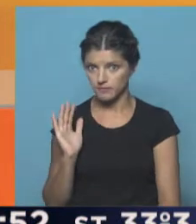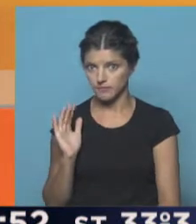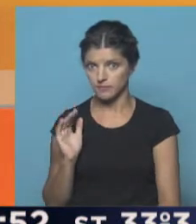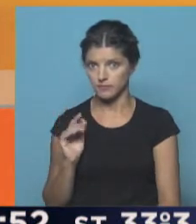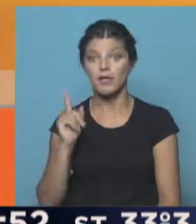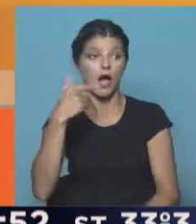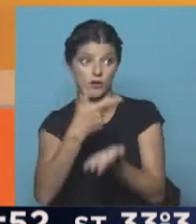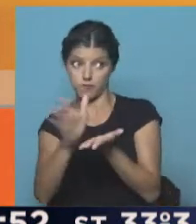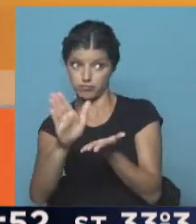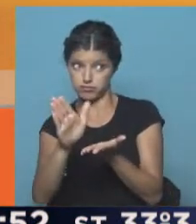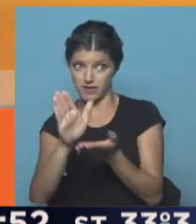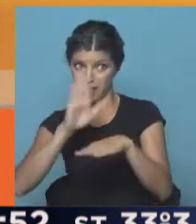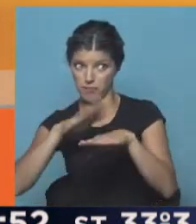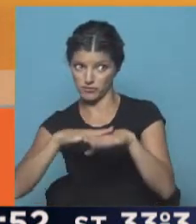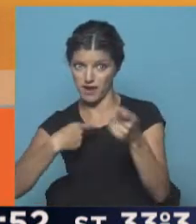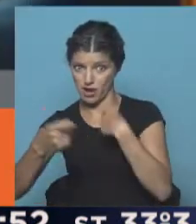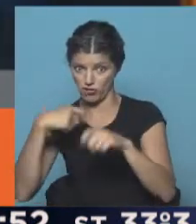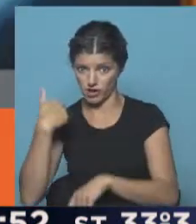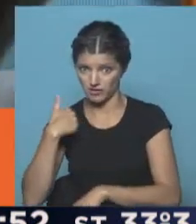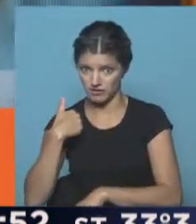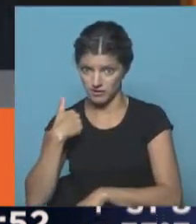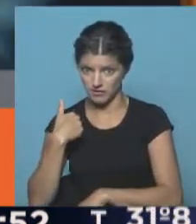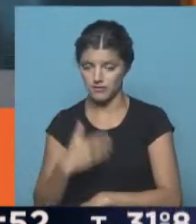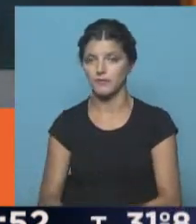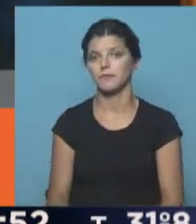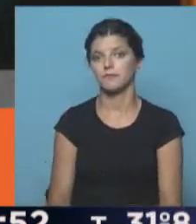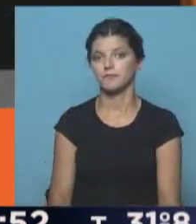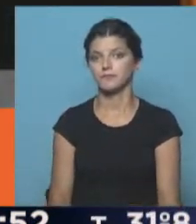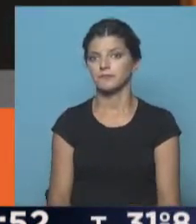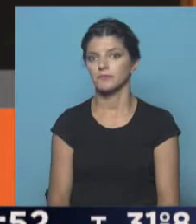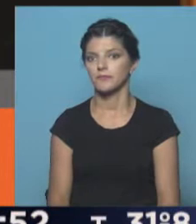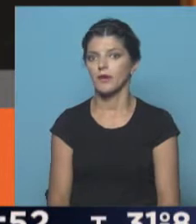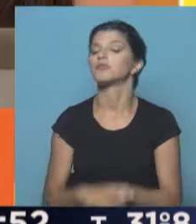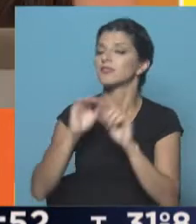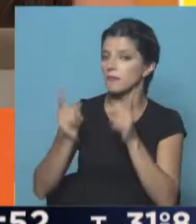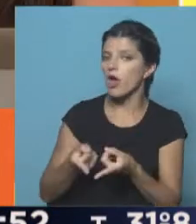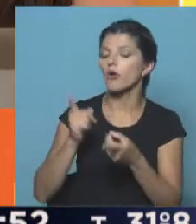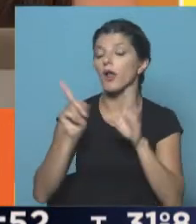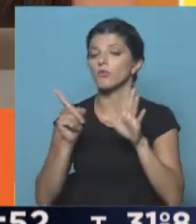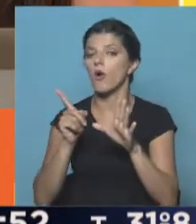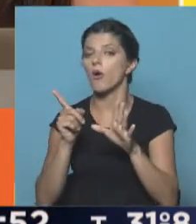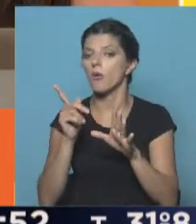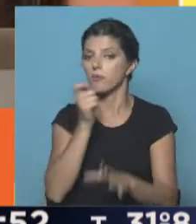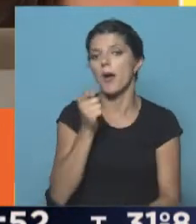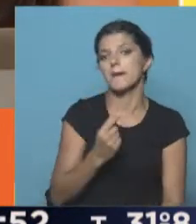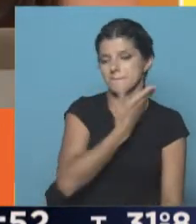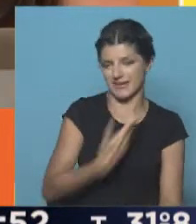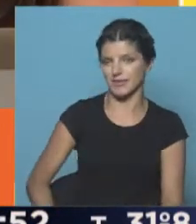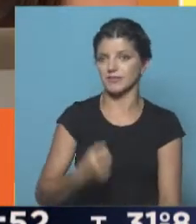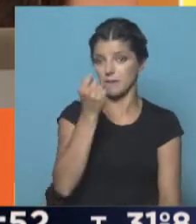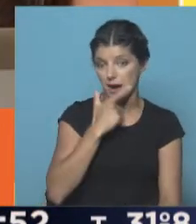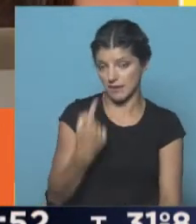negocios. O sea, digamos, la cosa escala primero también con algunos comentarios que hace el presidente Macri, lo veíamos